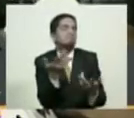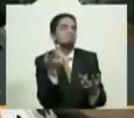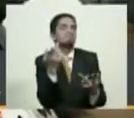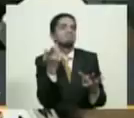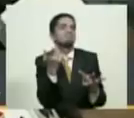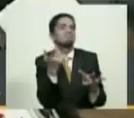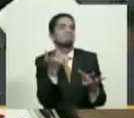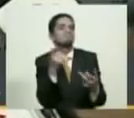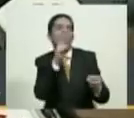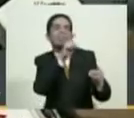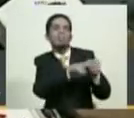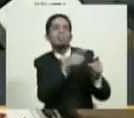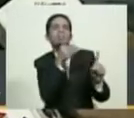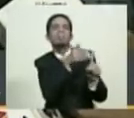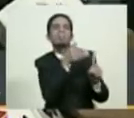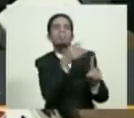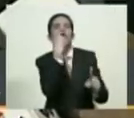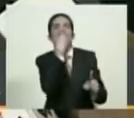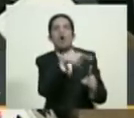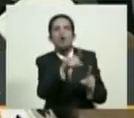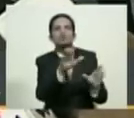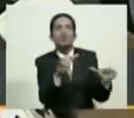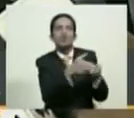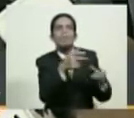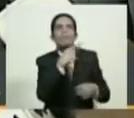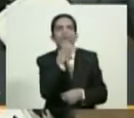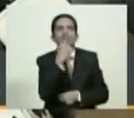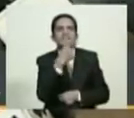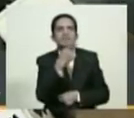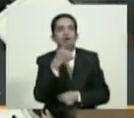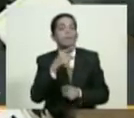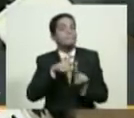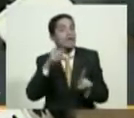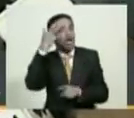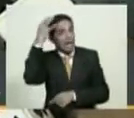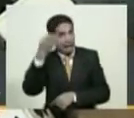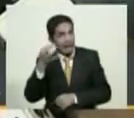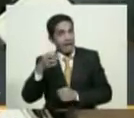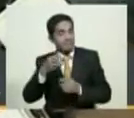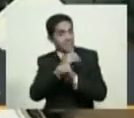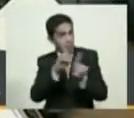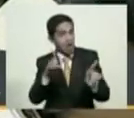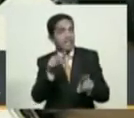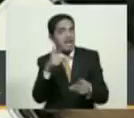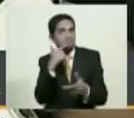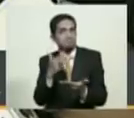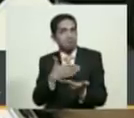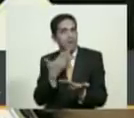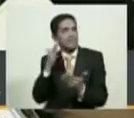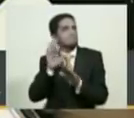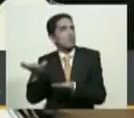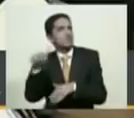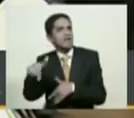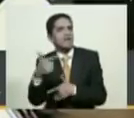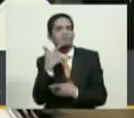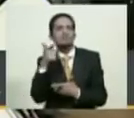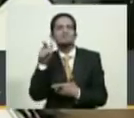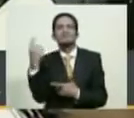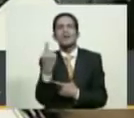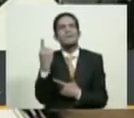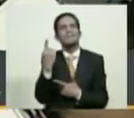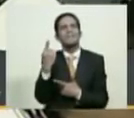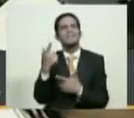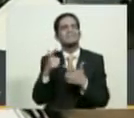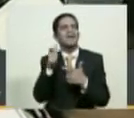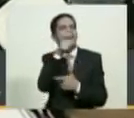por afiliación política a otra organización y que cree en la democracia, a que apueste a este plan. Porque esto no es un plan nada más para los chavistas, lo he dicho.